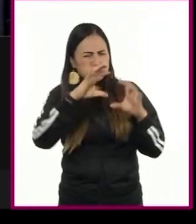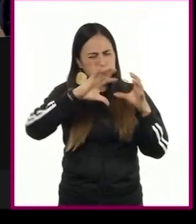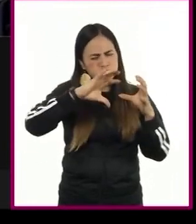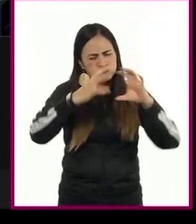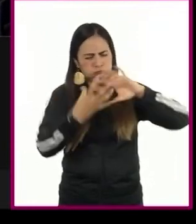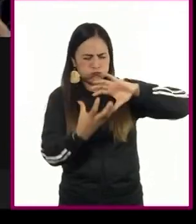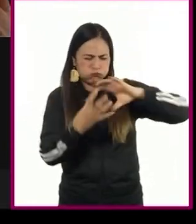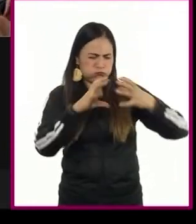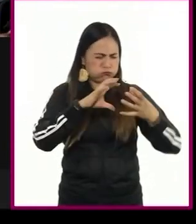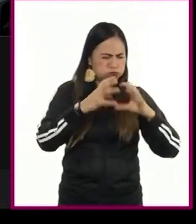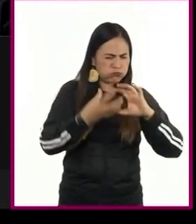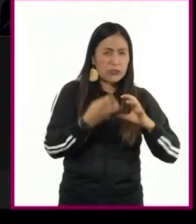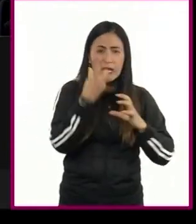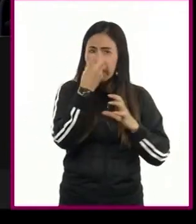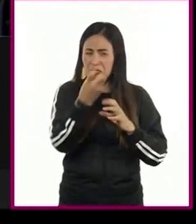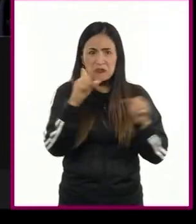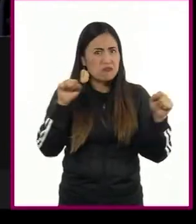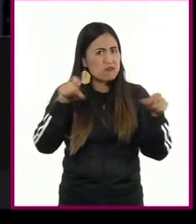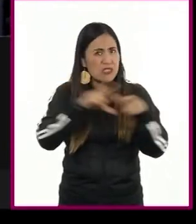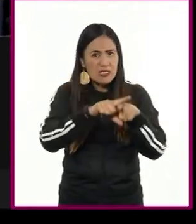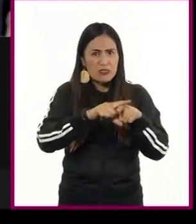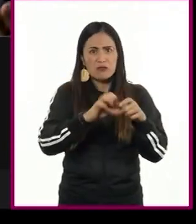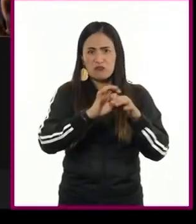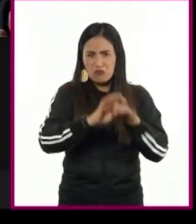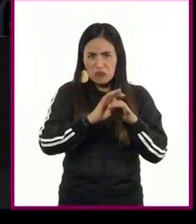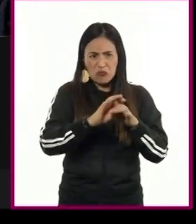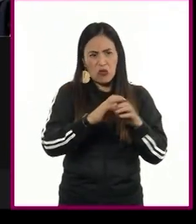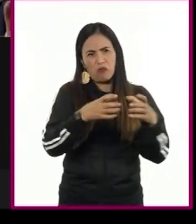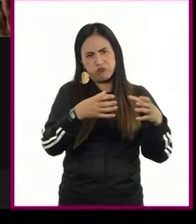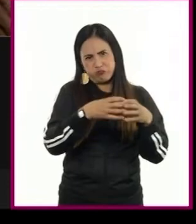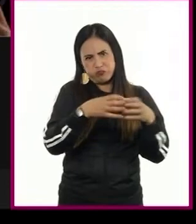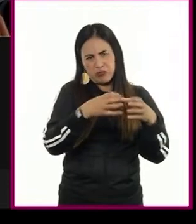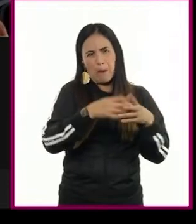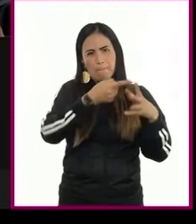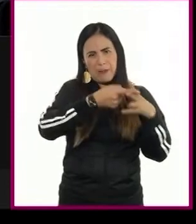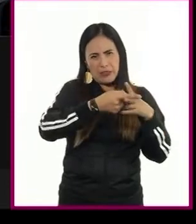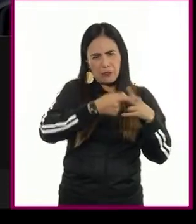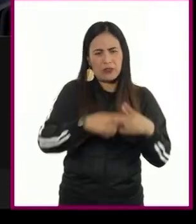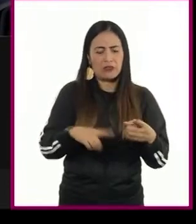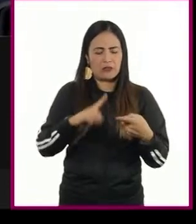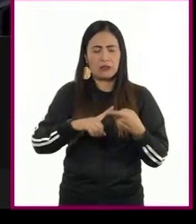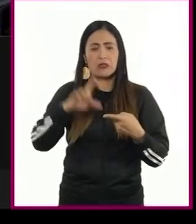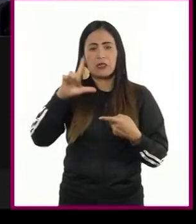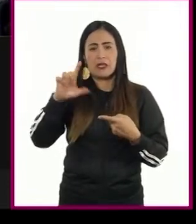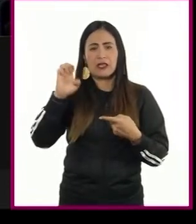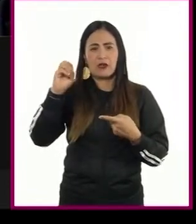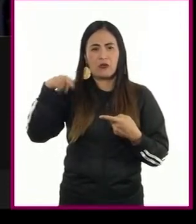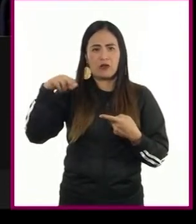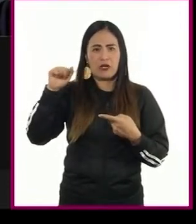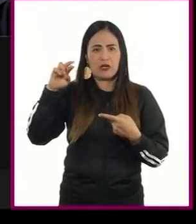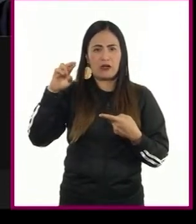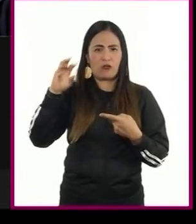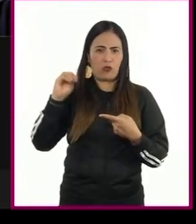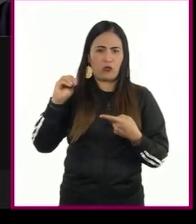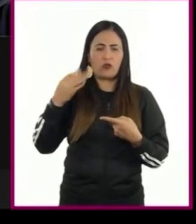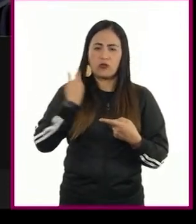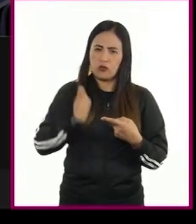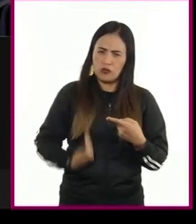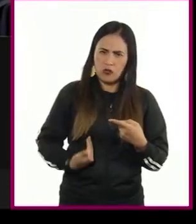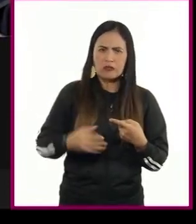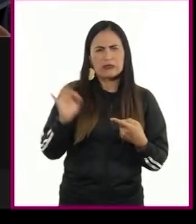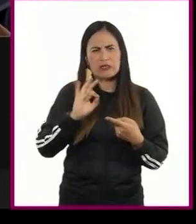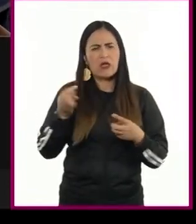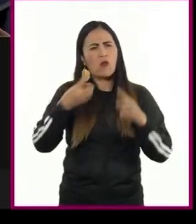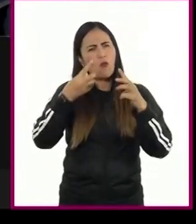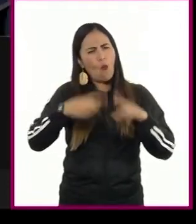considerarse parte de las matemáticas. Leonardo da Vinci y yo solíamos decir que si la música era